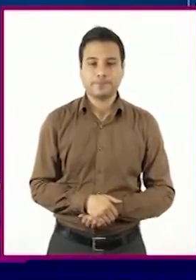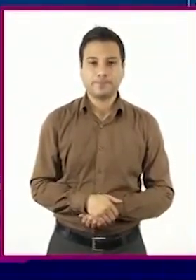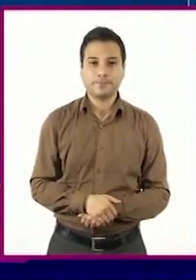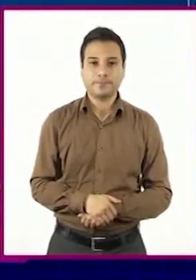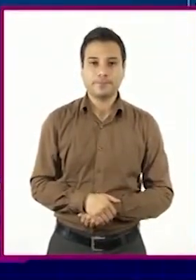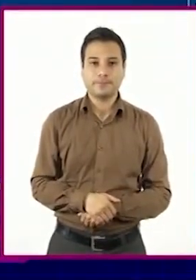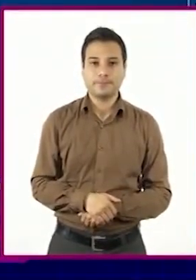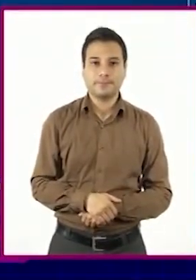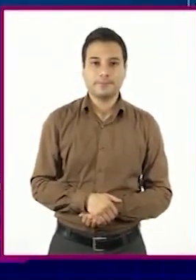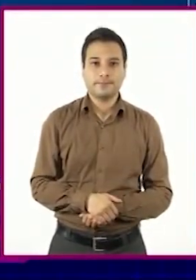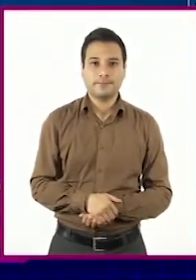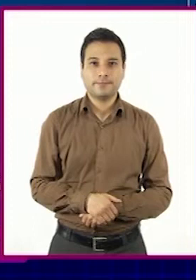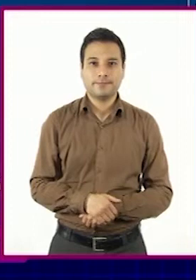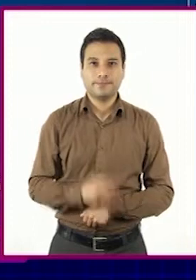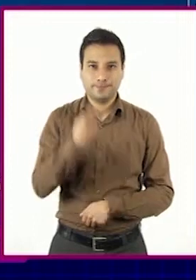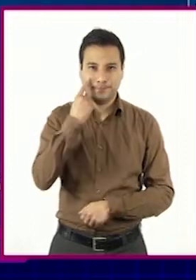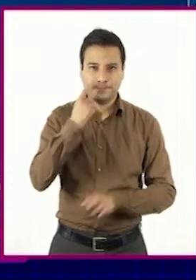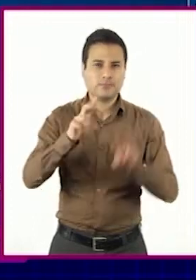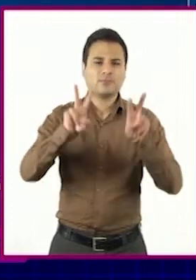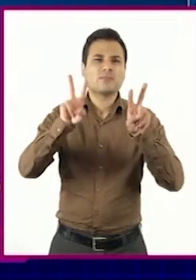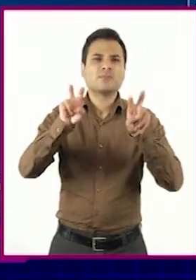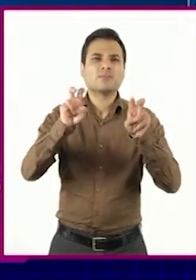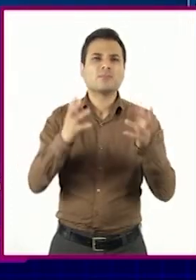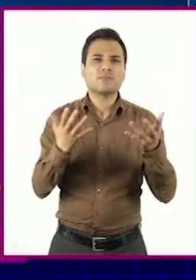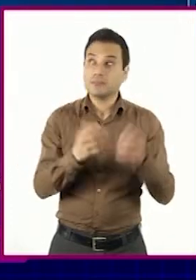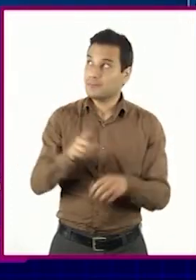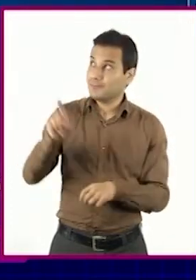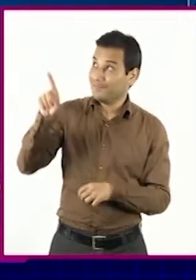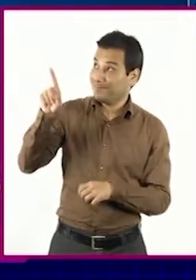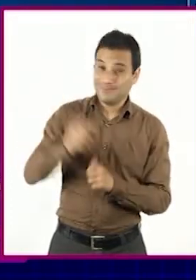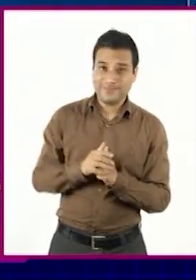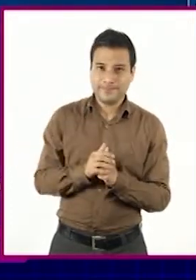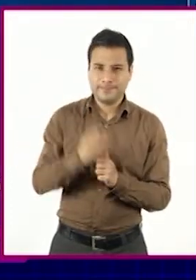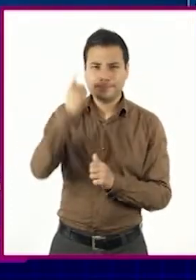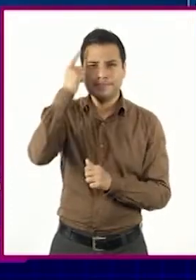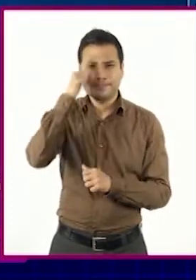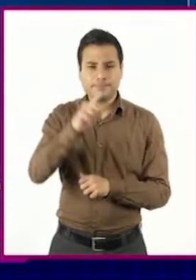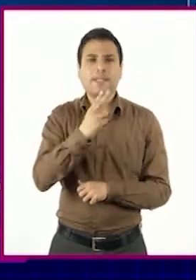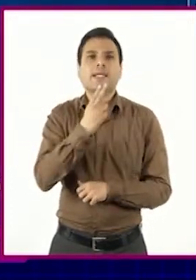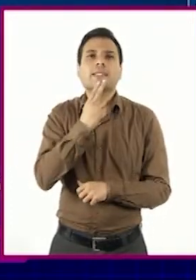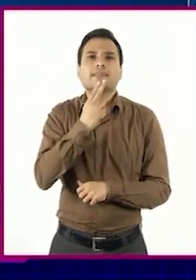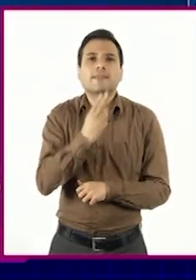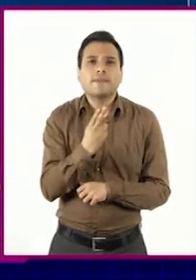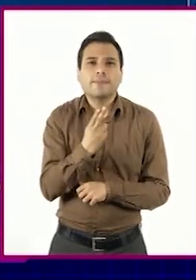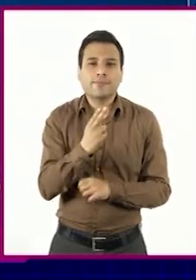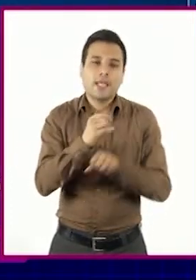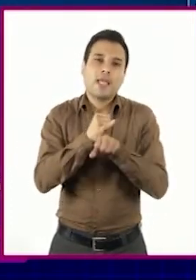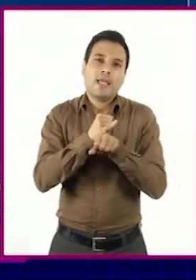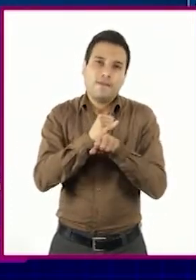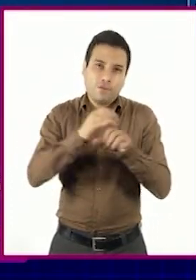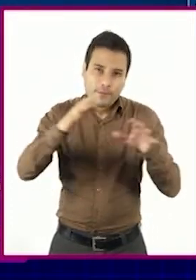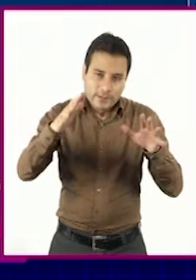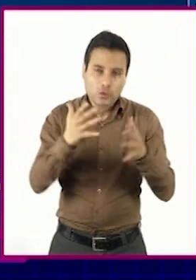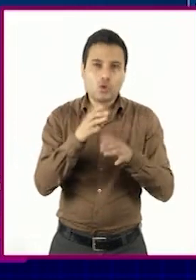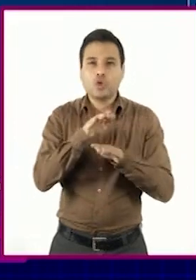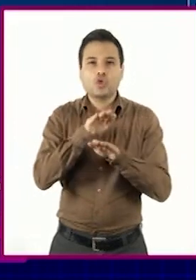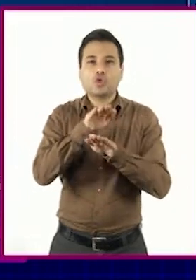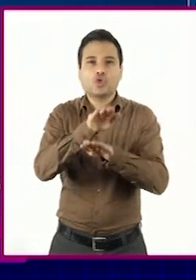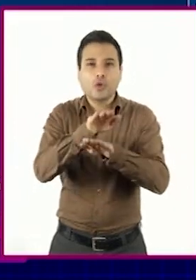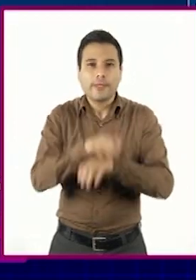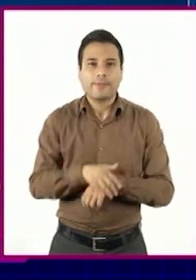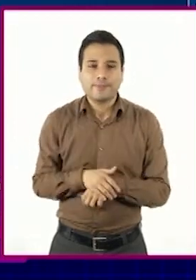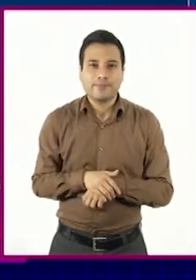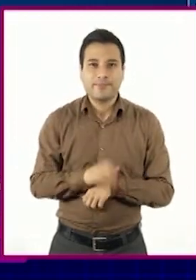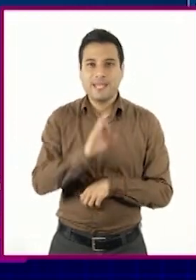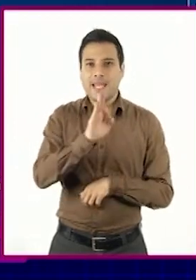El histograma es un tipo de gráfica estadística que se utiliza para comunicar información sobre las distribuciones de la frecuencia